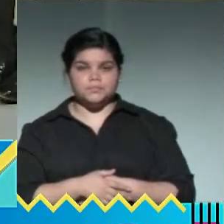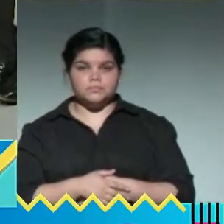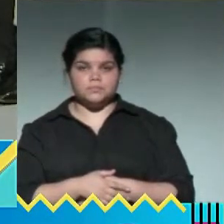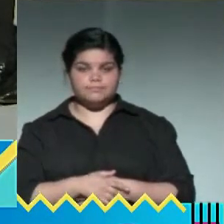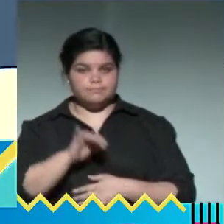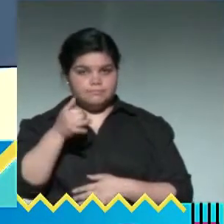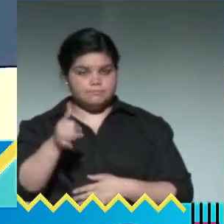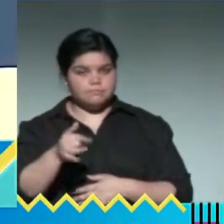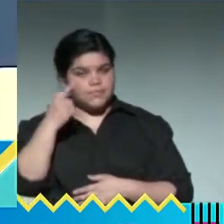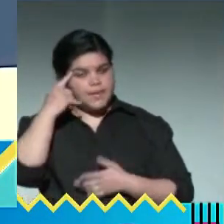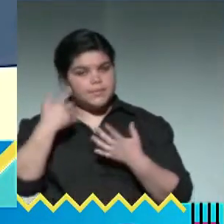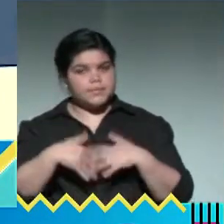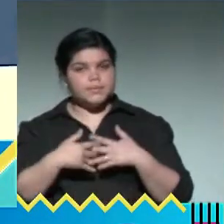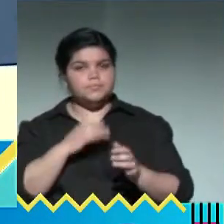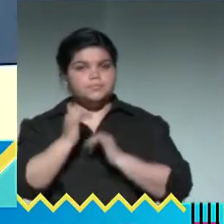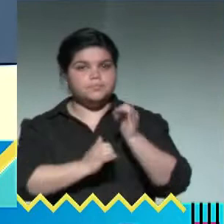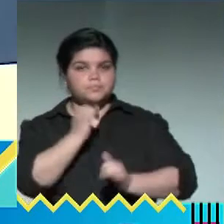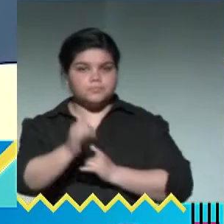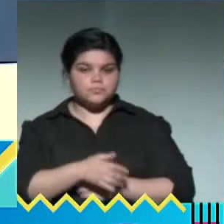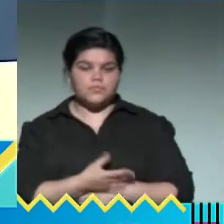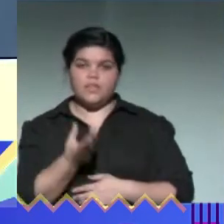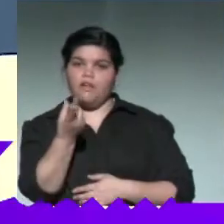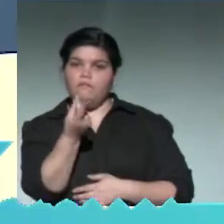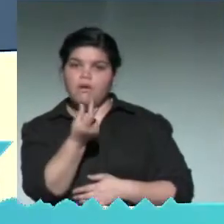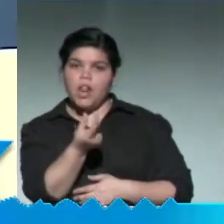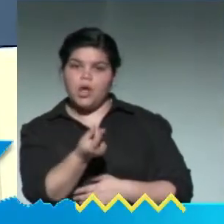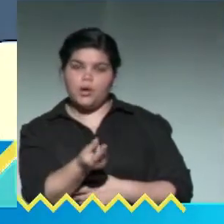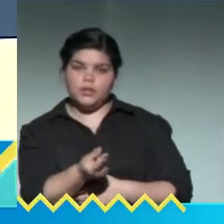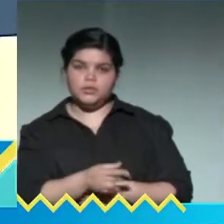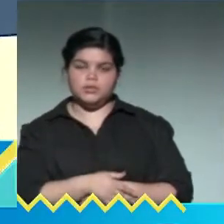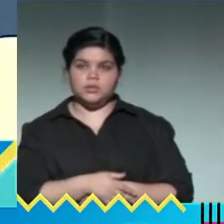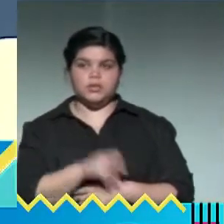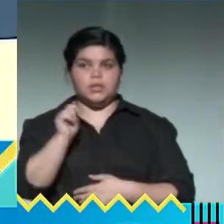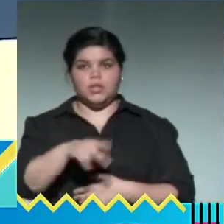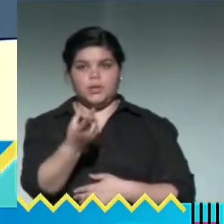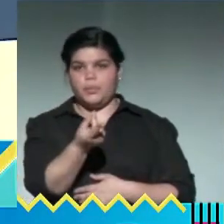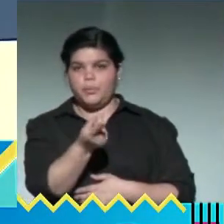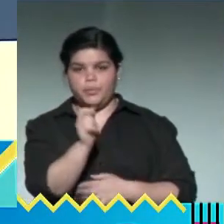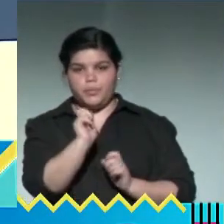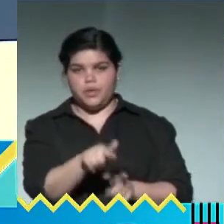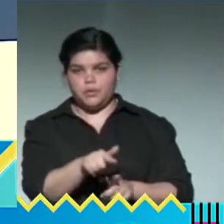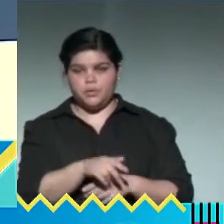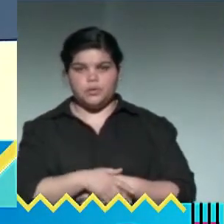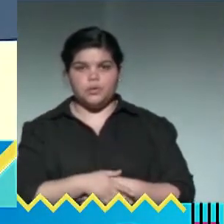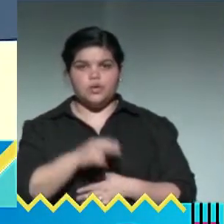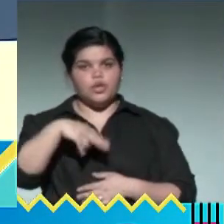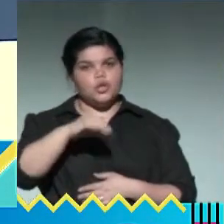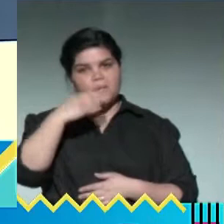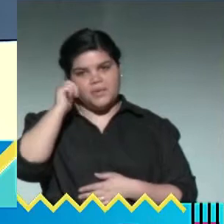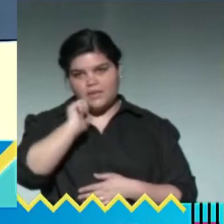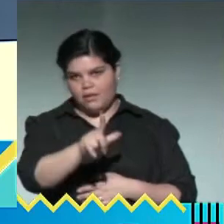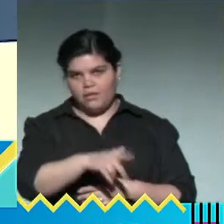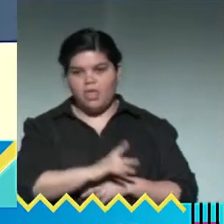digo que los valores que ahí se mencionan son valores nominales, digamos, el incremento nominal del valor, pero después hay que ver cuál es el efecto